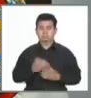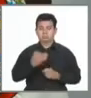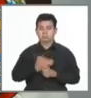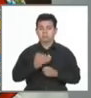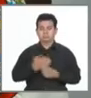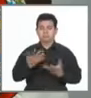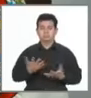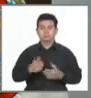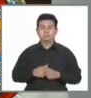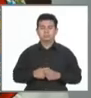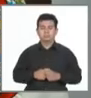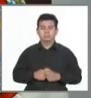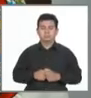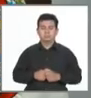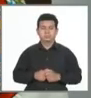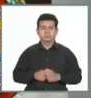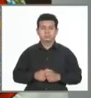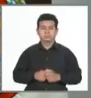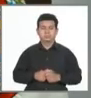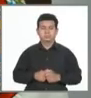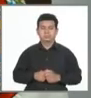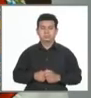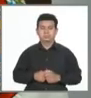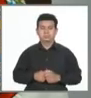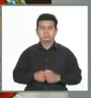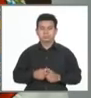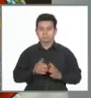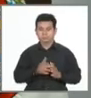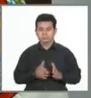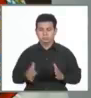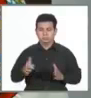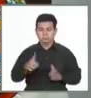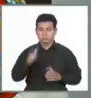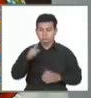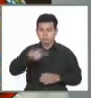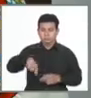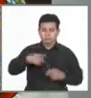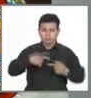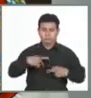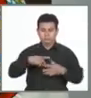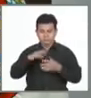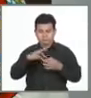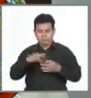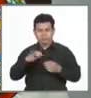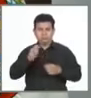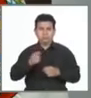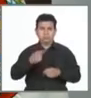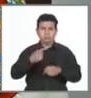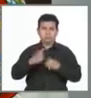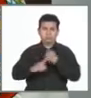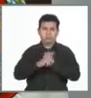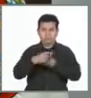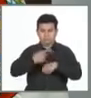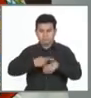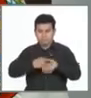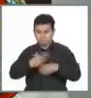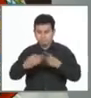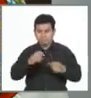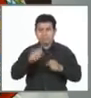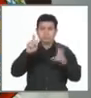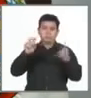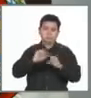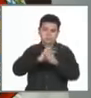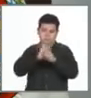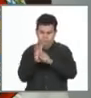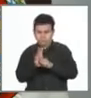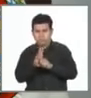como en esta ocasión brindar a ustedes el panorama epidemiológico de enfermedad respiratoria por